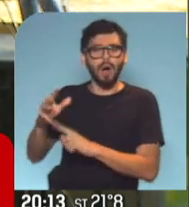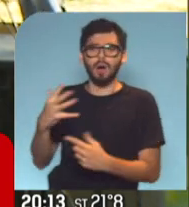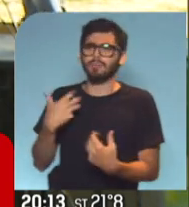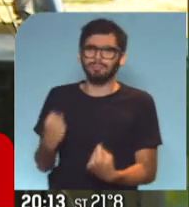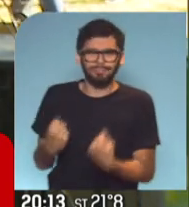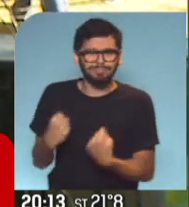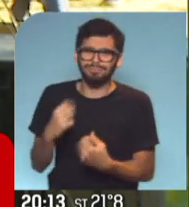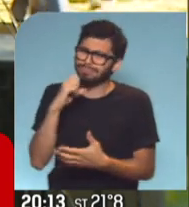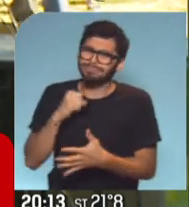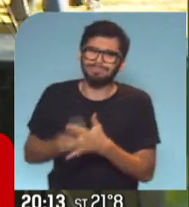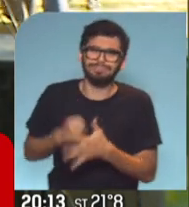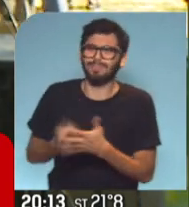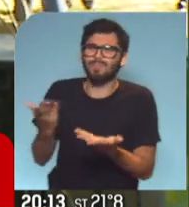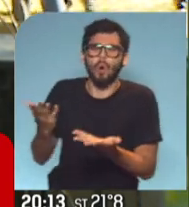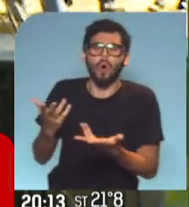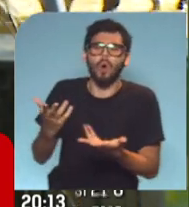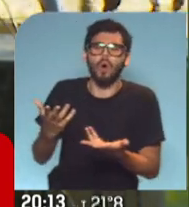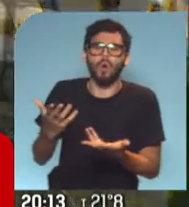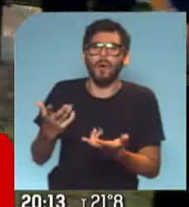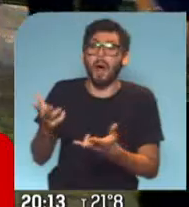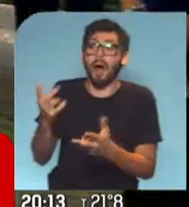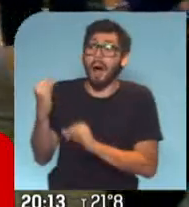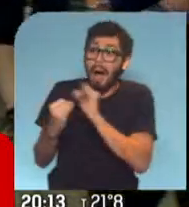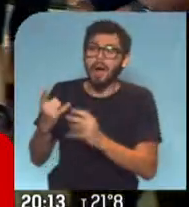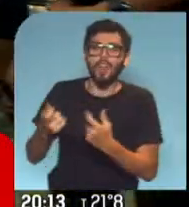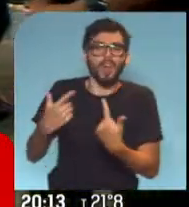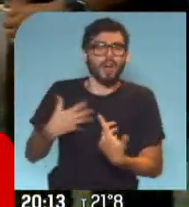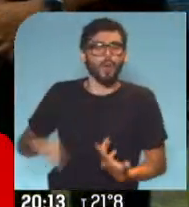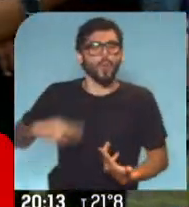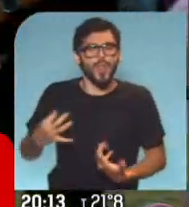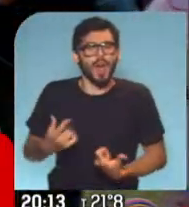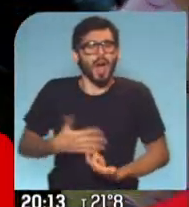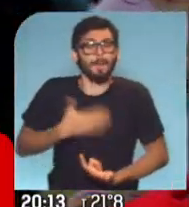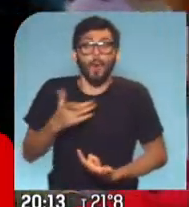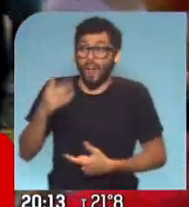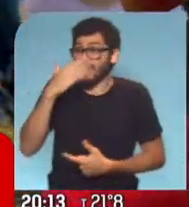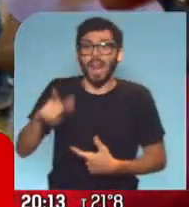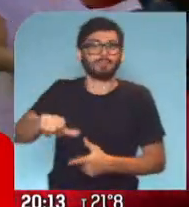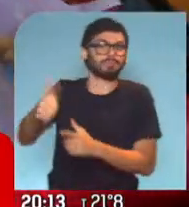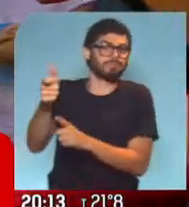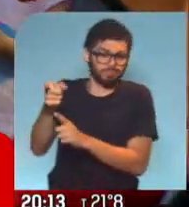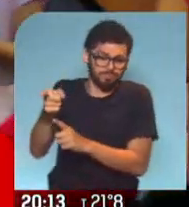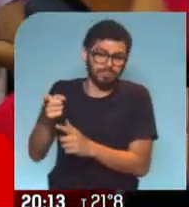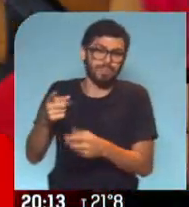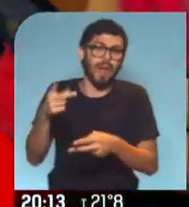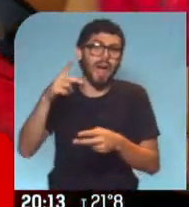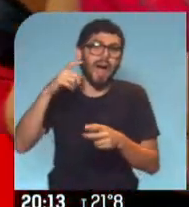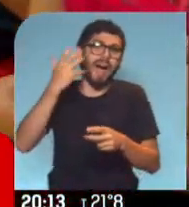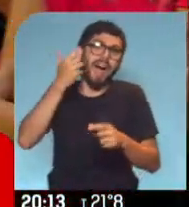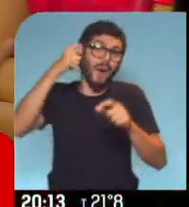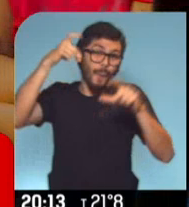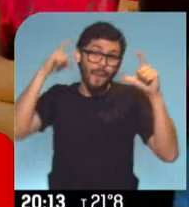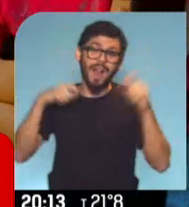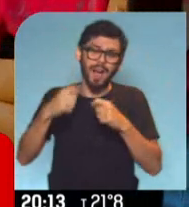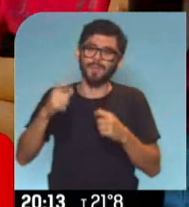amor, de la vida, que finalmente triunfaron, fundamentalmente de las madres, de las abuelas de Plaza de Mayo, ¿no? Uno piensa, por supuesto, en